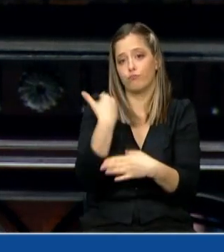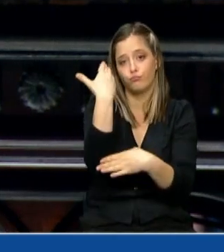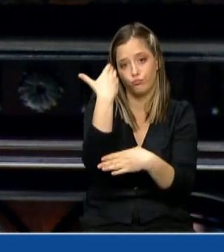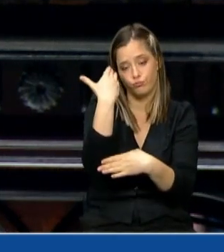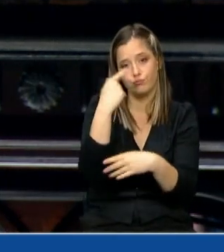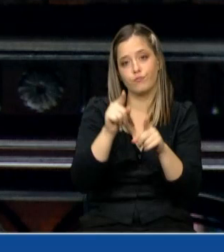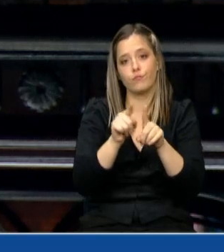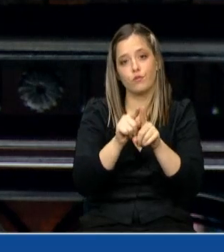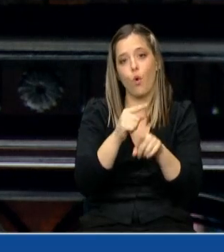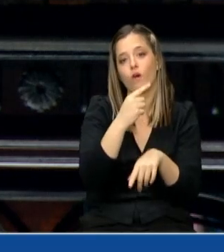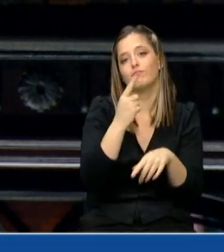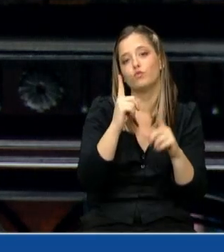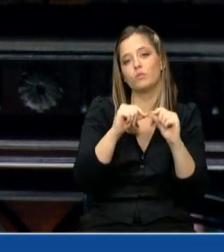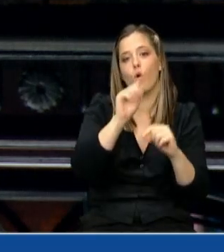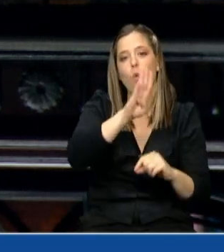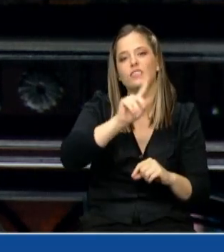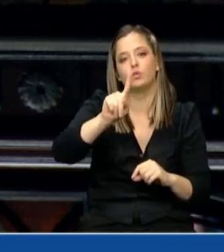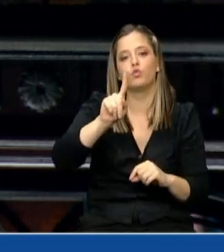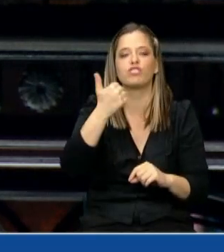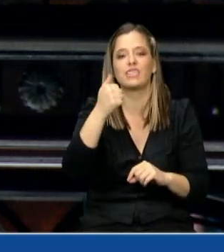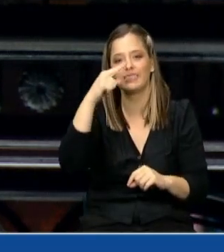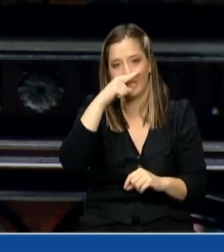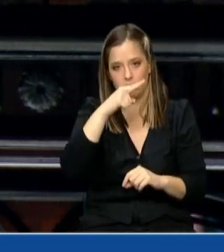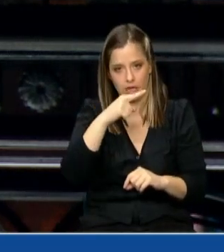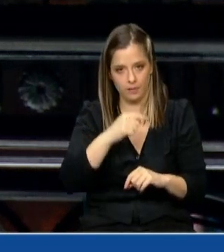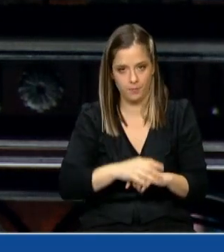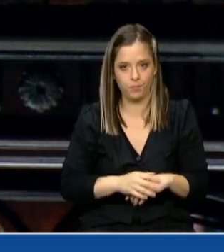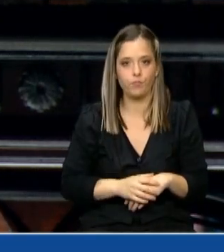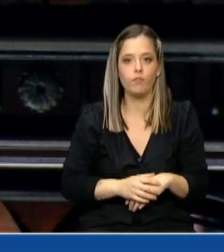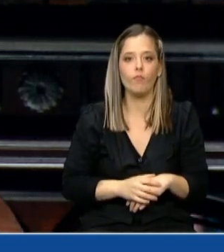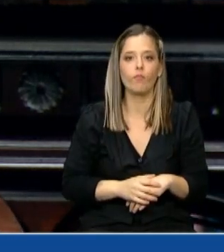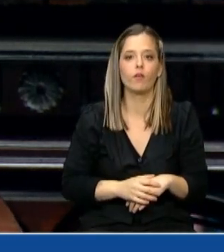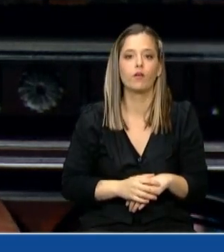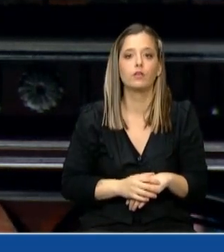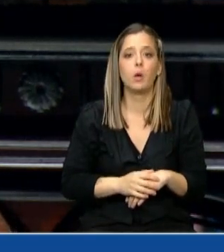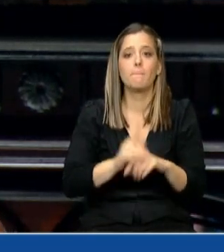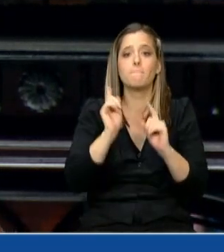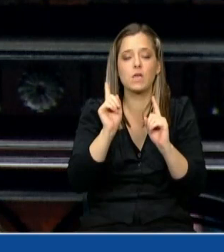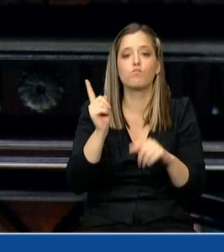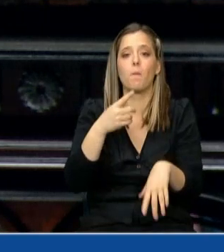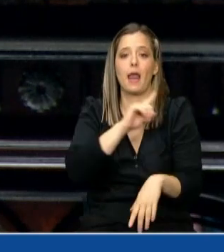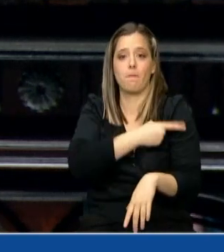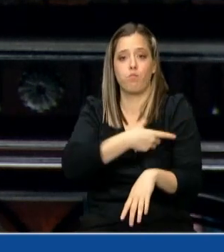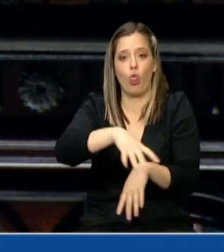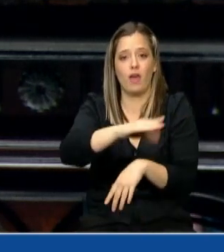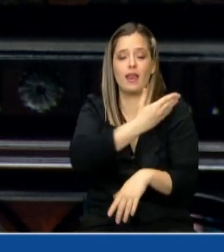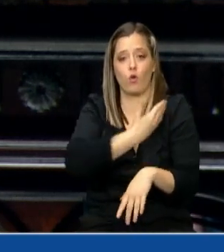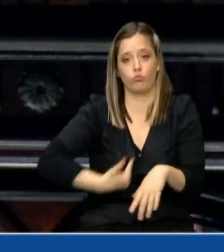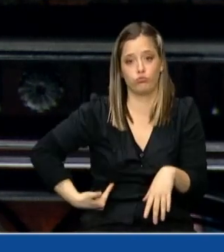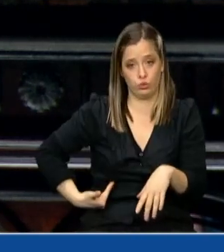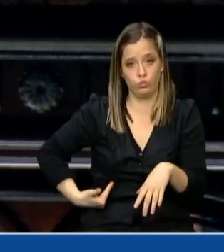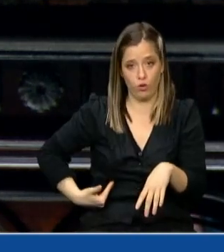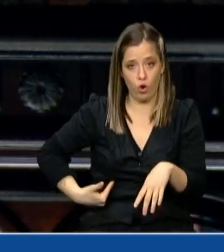es el 4167, para que se le pida al Poder Ejecutivo